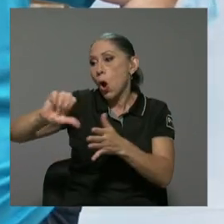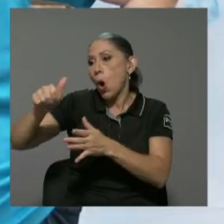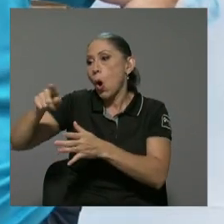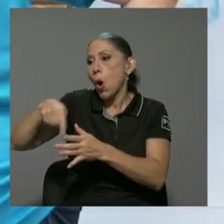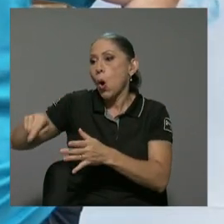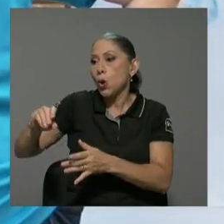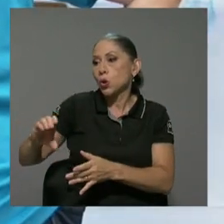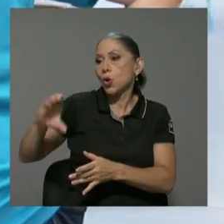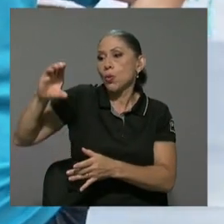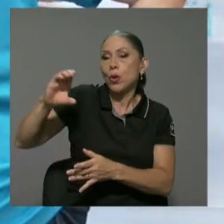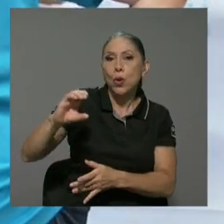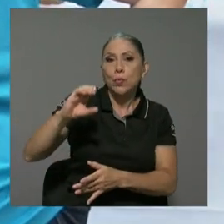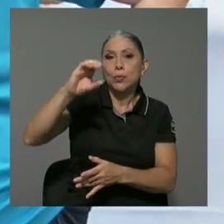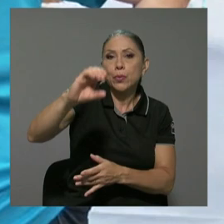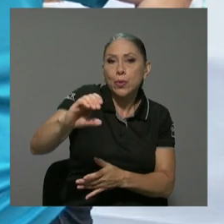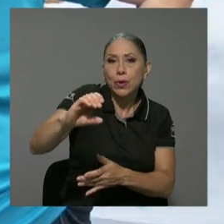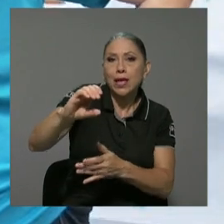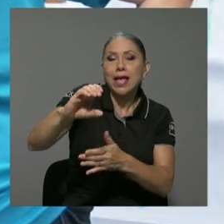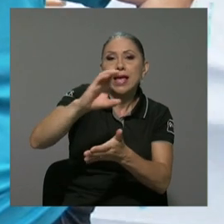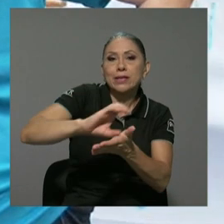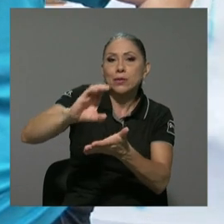educación secundaria, y